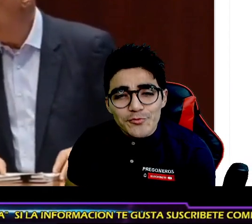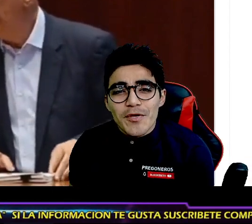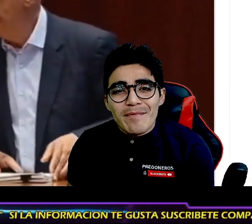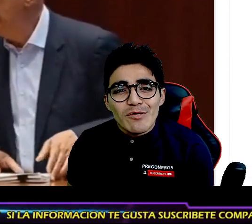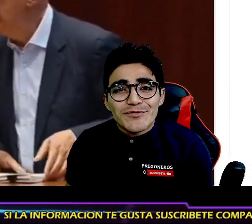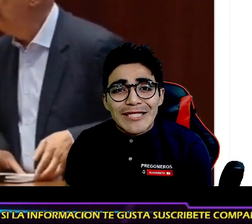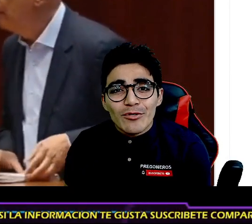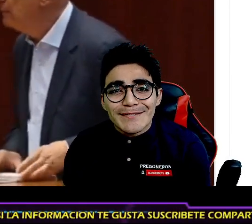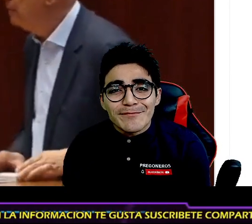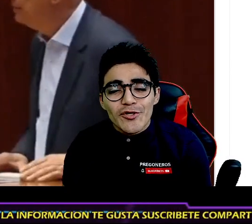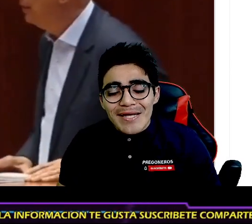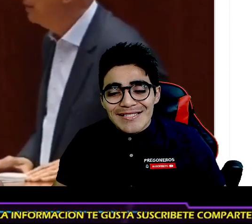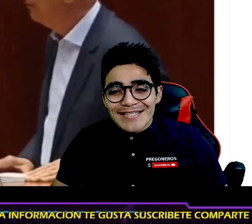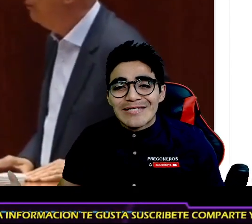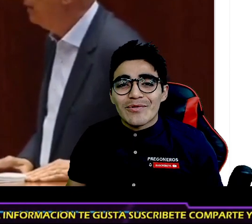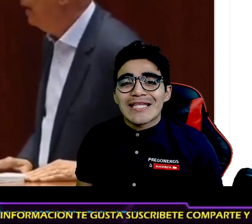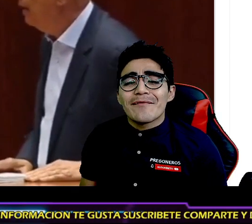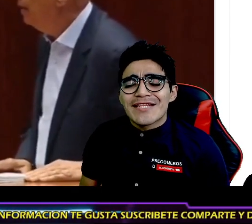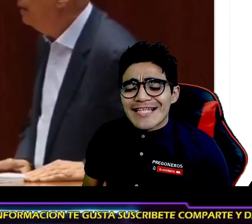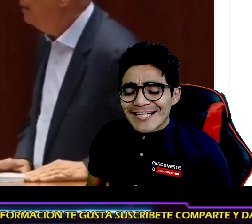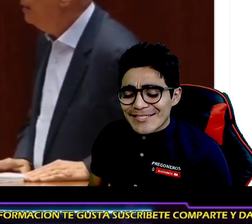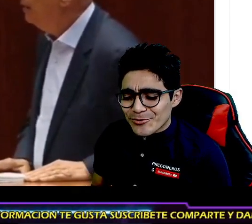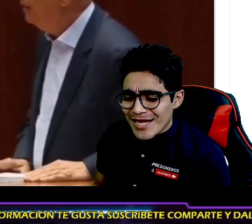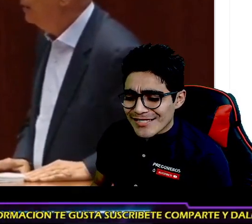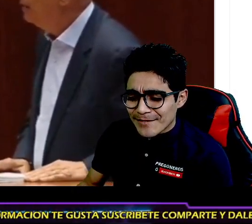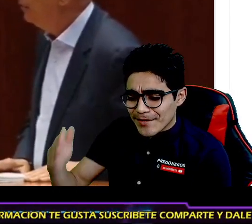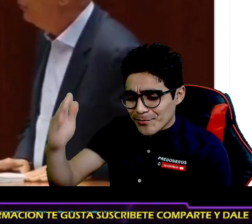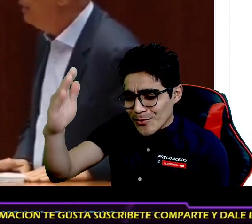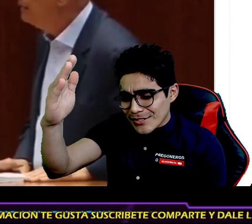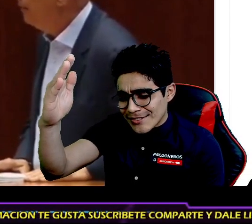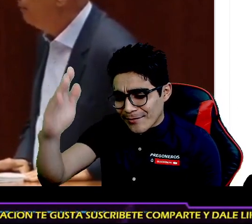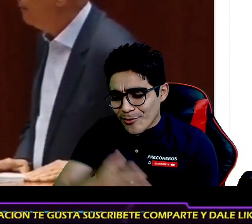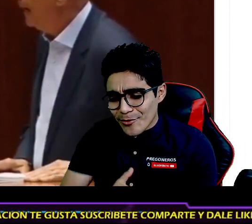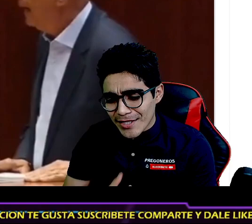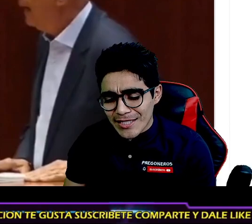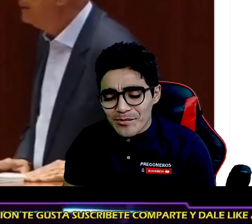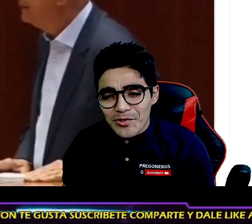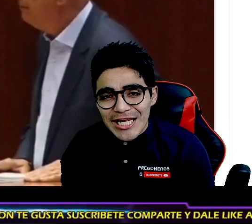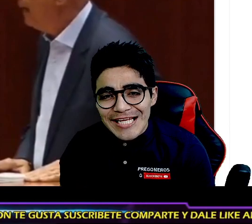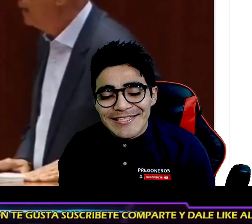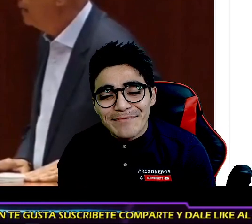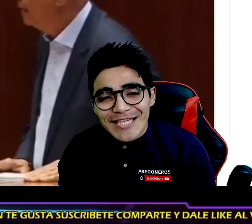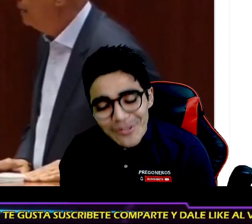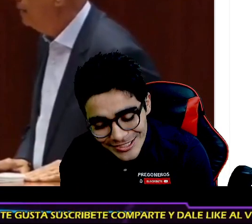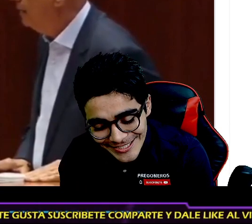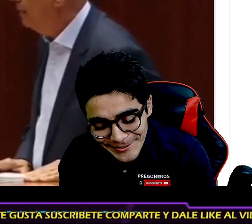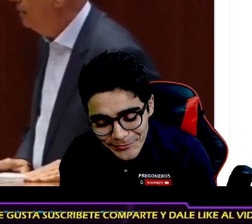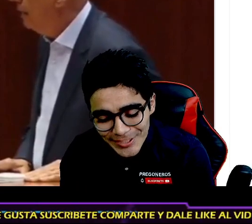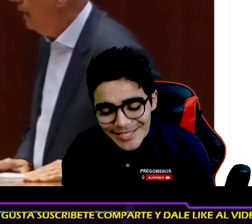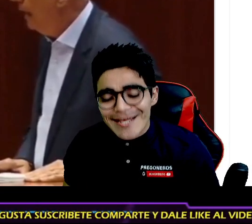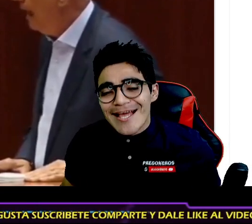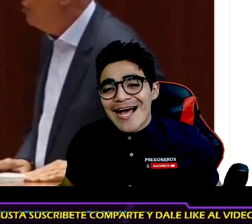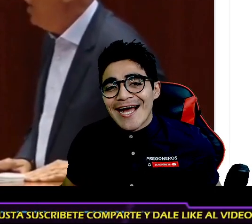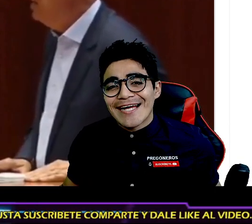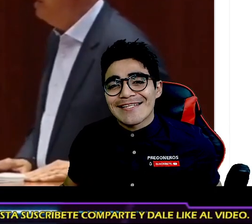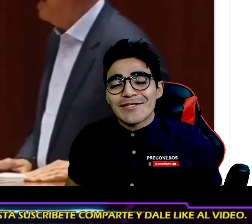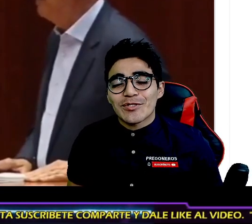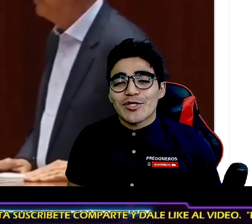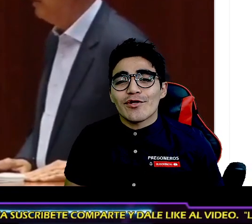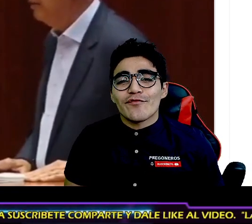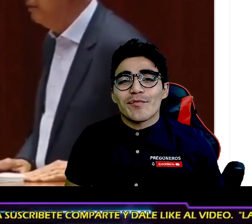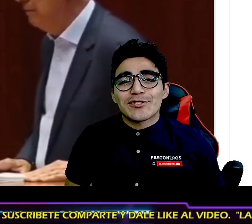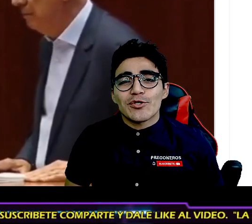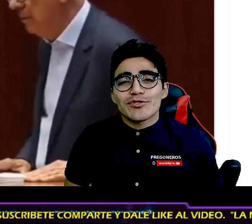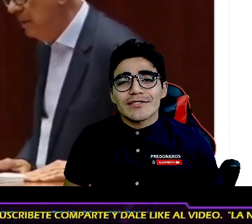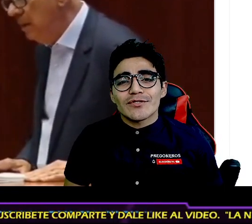Amigos, bienvenidos a una nueva transmisión más a este su canal, benditas redes sociales en vivo, servidor Irving Rodríguez transmitiéndoles desde su canal. Antes de irnos